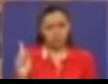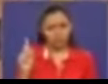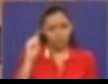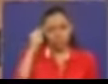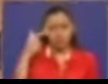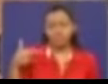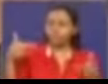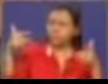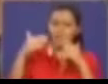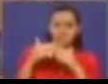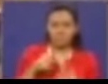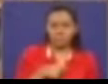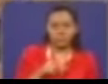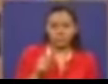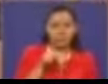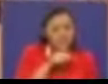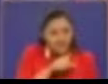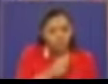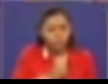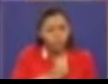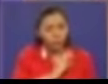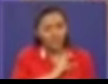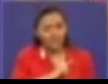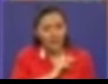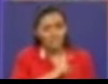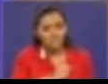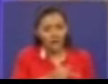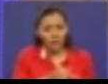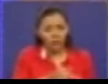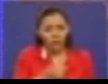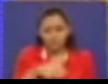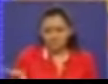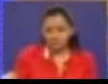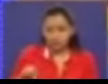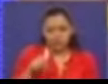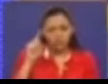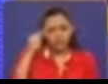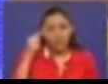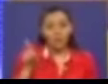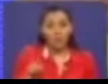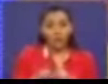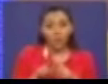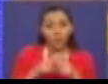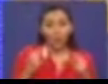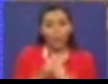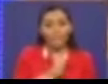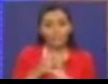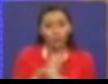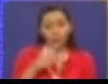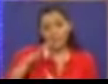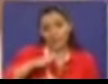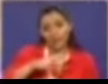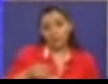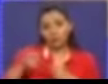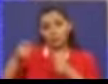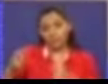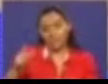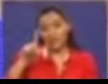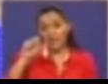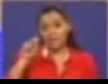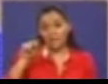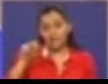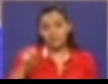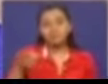insultante que ahora tiene oficinas para servicio al pueblo ecuatoriano. Como la mansión de Landes en Guápulo, ahora es el Parque Guápulo, como la mansión